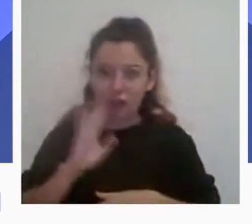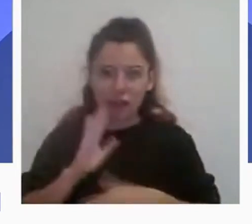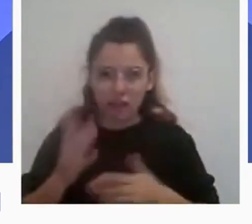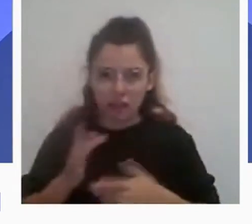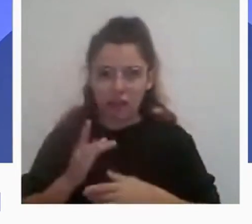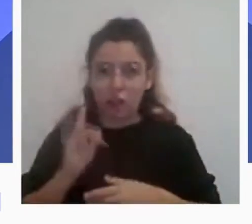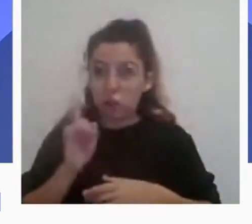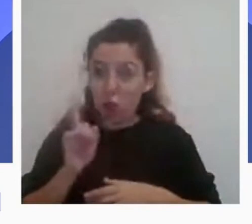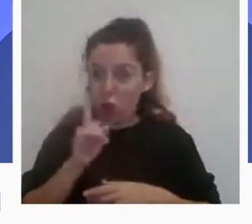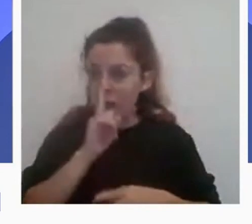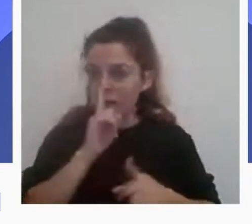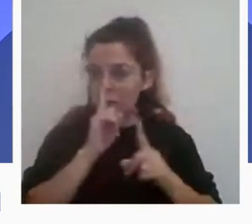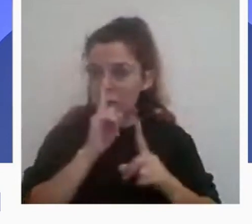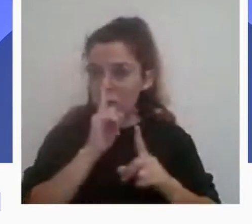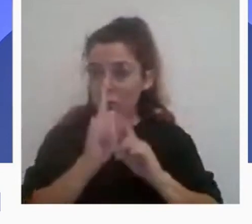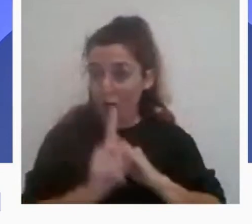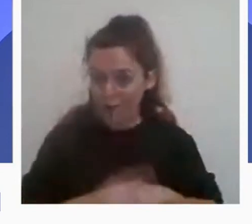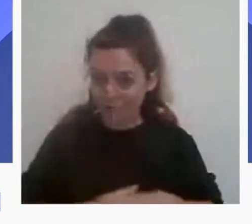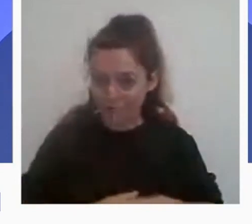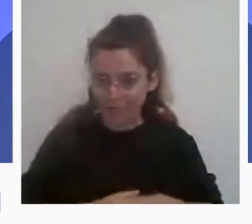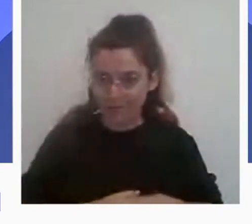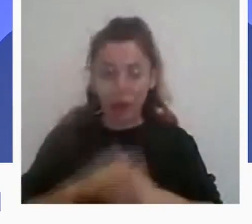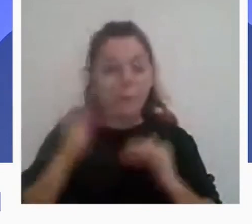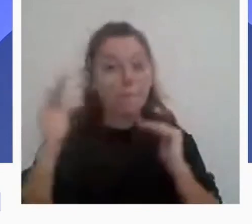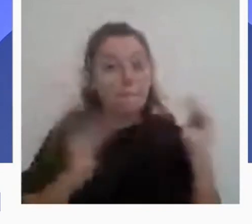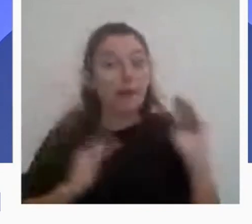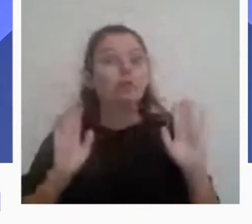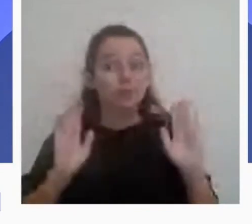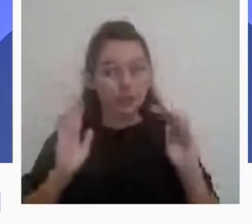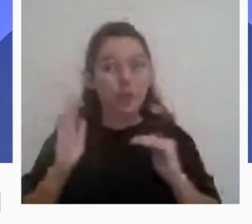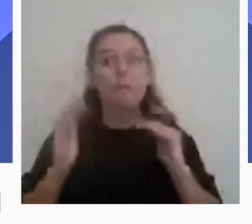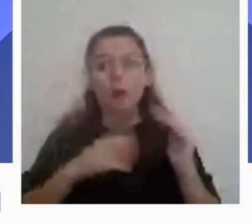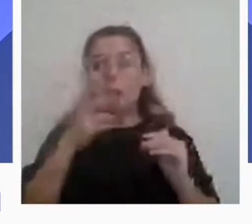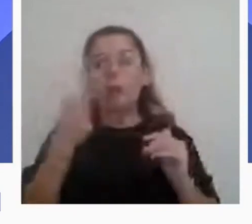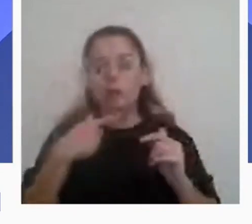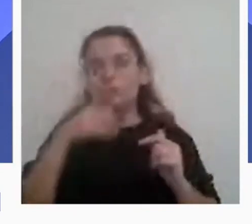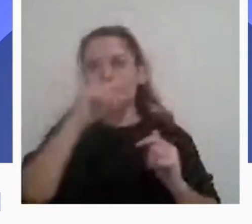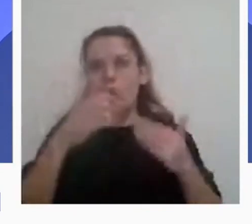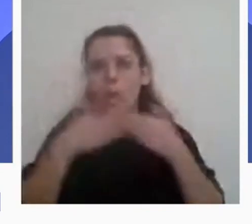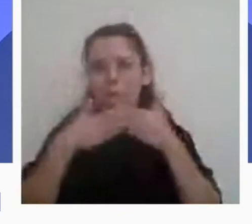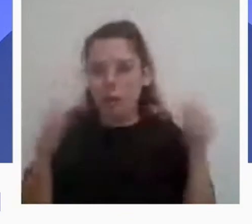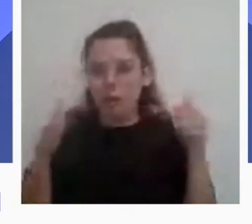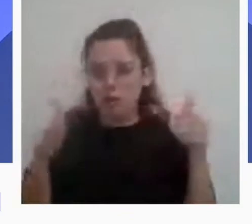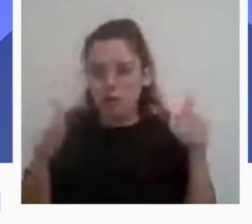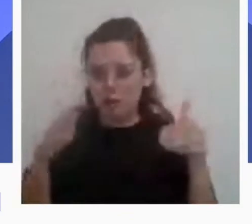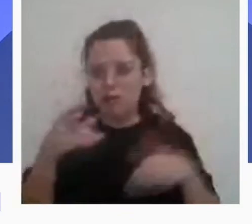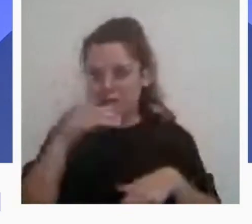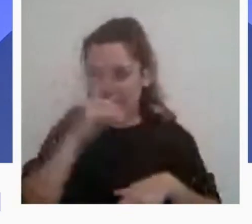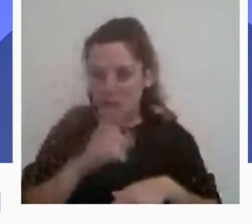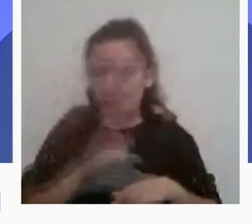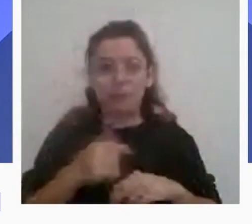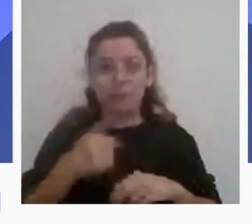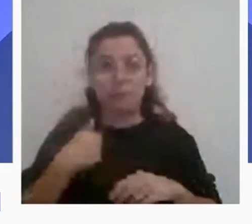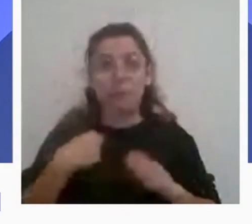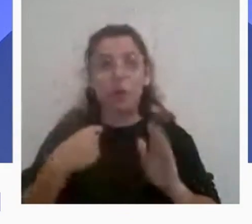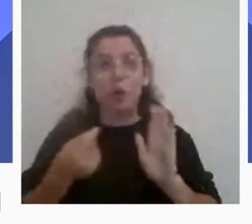año. Menos todavía. Menos todavía, porque efectivamente yo recuerdo la inauguración. Sí. Pero me parece que hay un dato impactante que ya